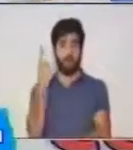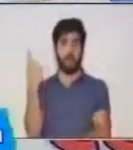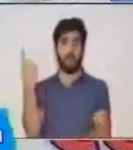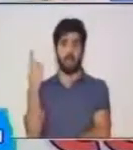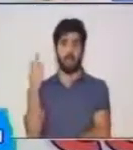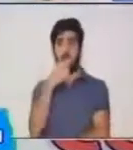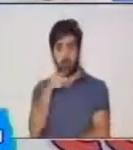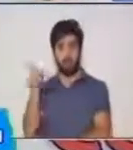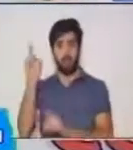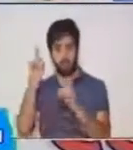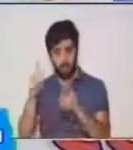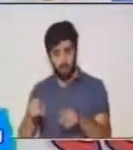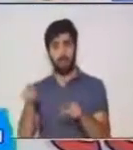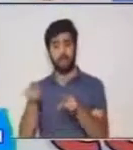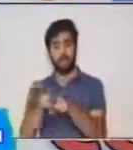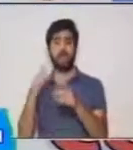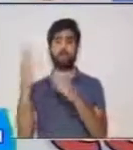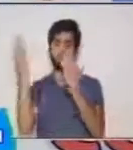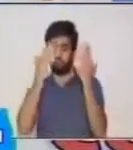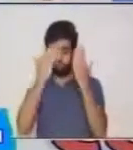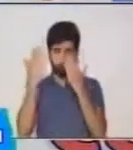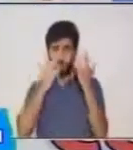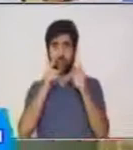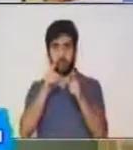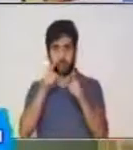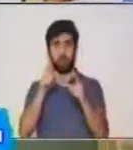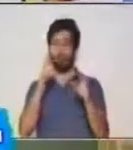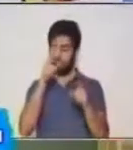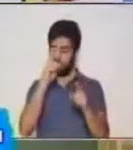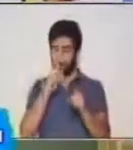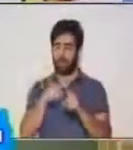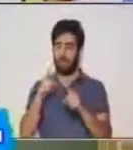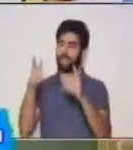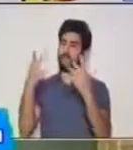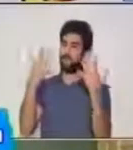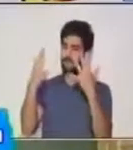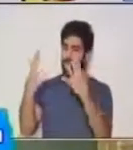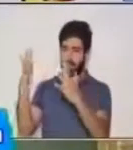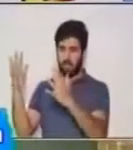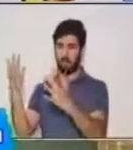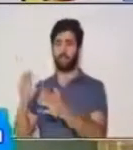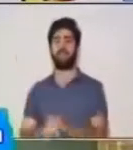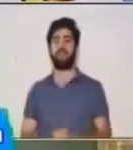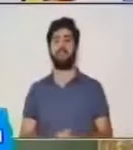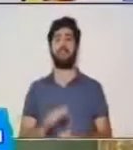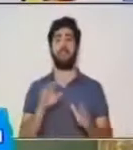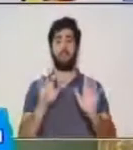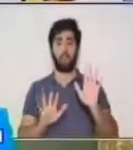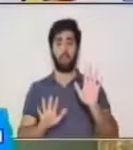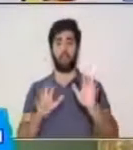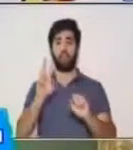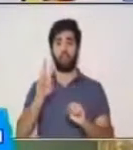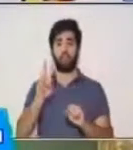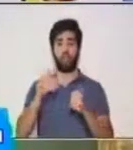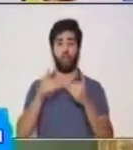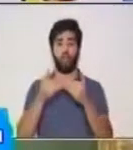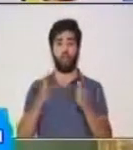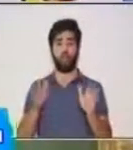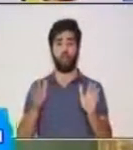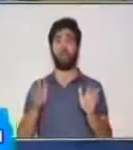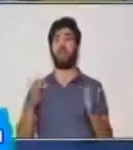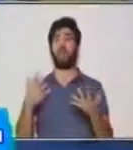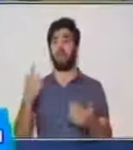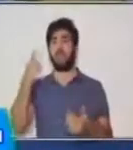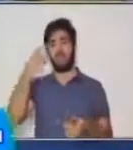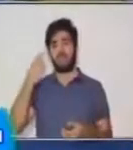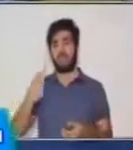oral. ¿Qué aprendimos el día de hoy? Aprendimos que si prestamos atención y escuchamos correctamente, vamos